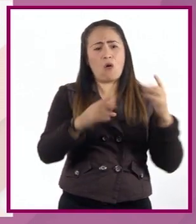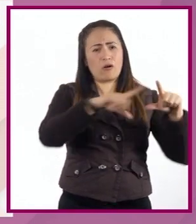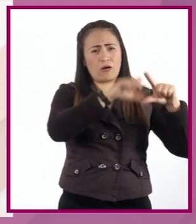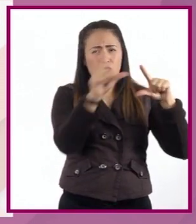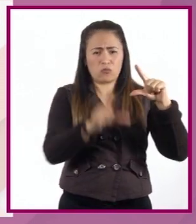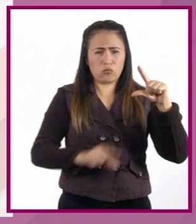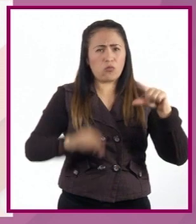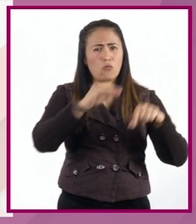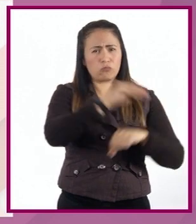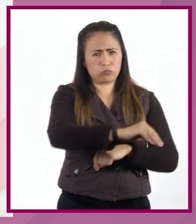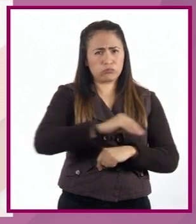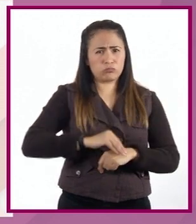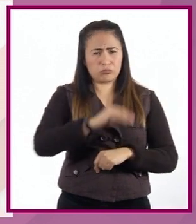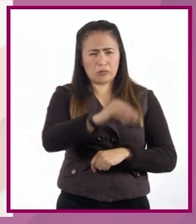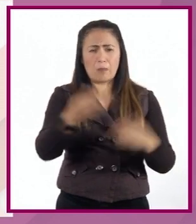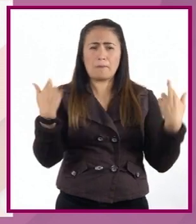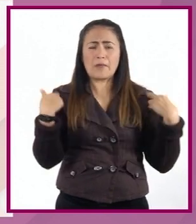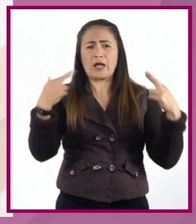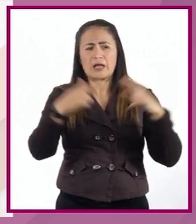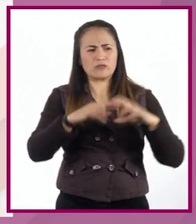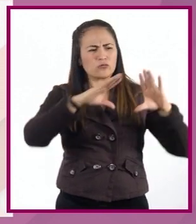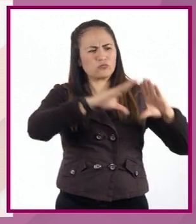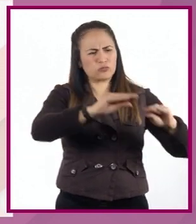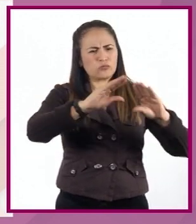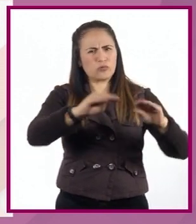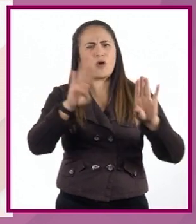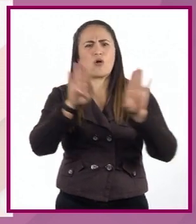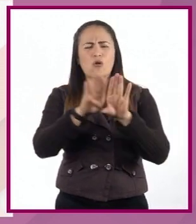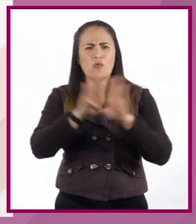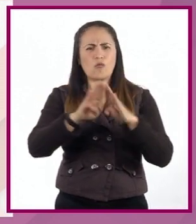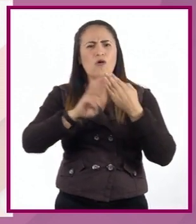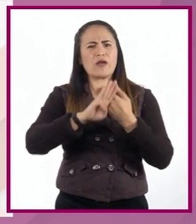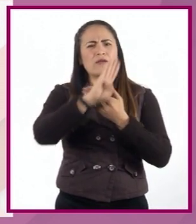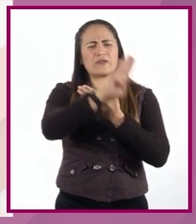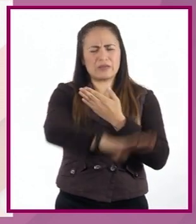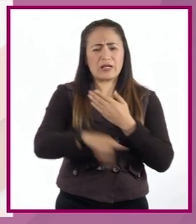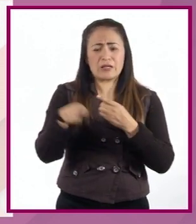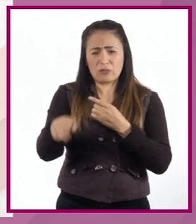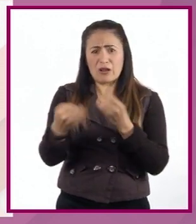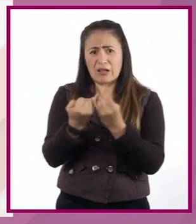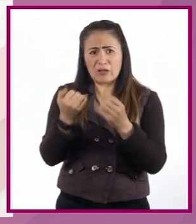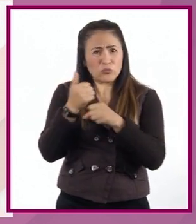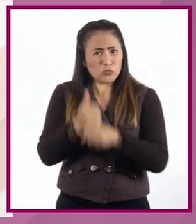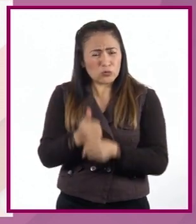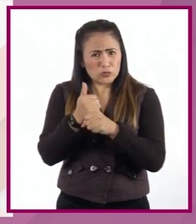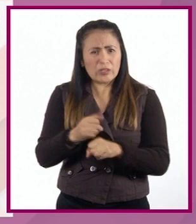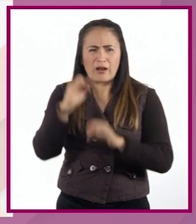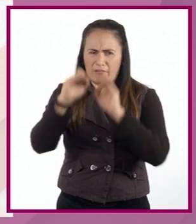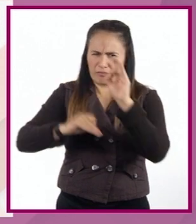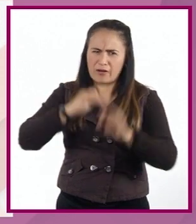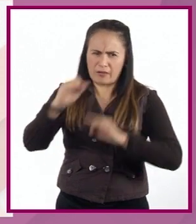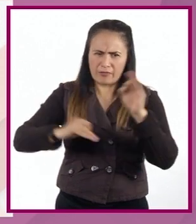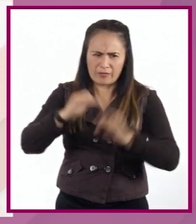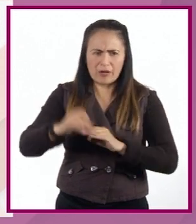Mexicana capacitando a docentes sobre cómo prevenir y tratar a víctimas del bullying. Trixia Valle, autora del libro Sufro